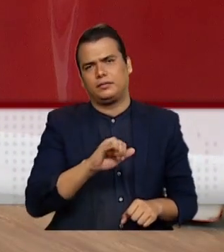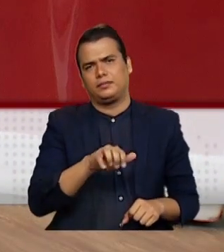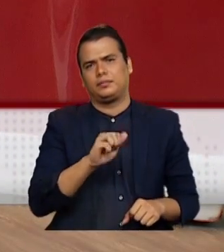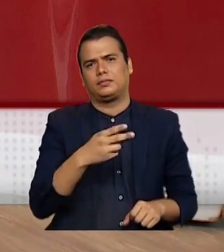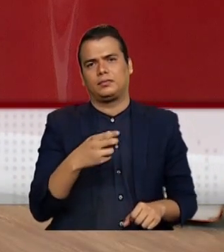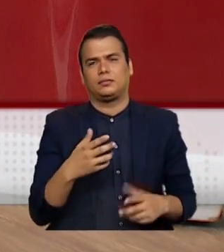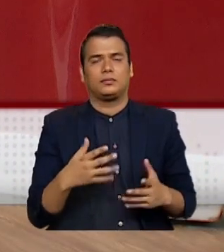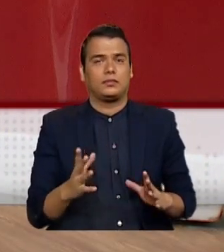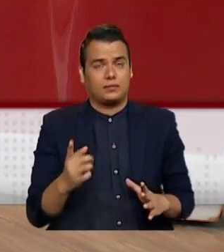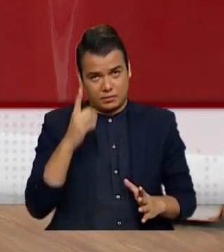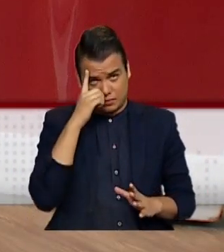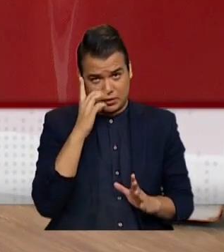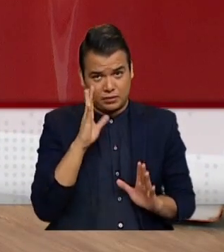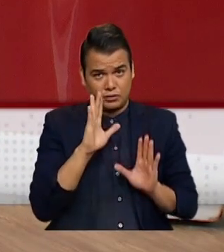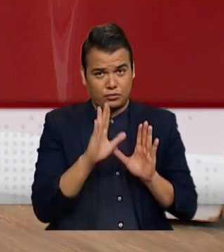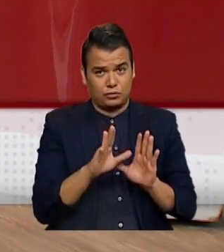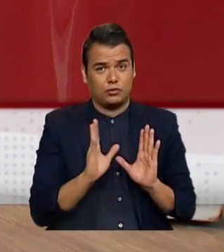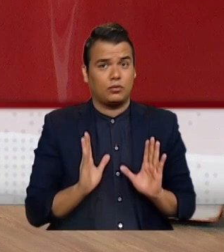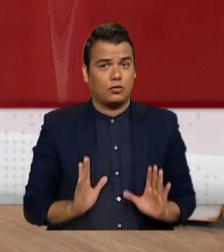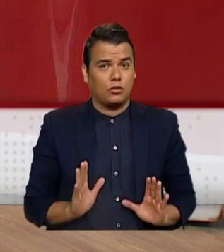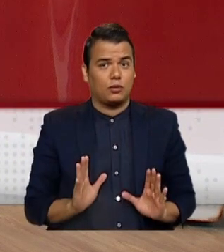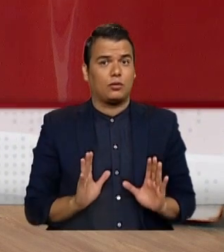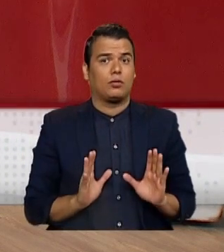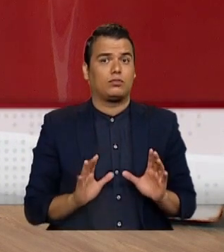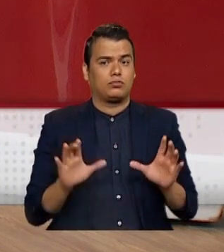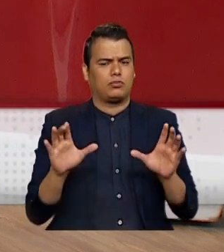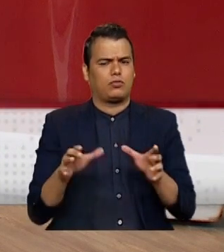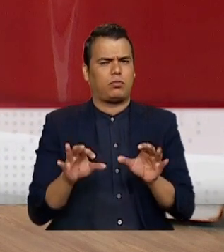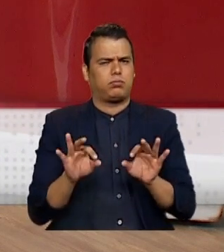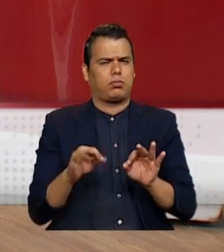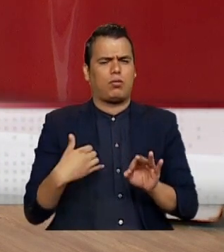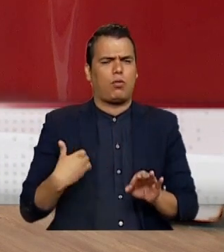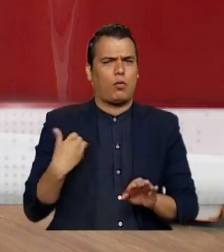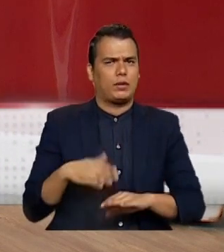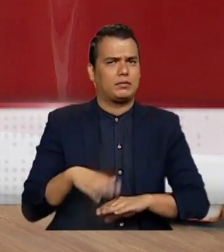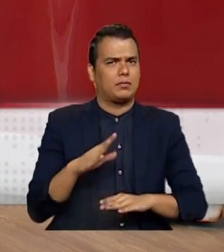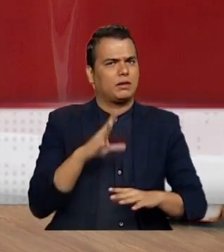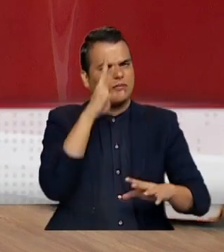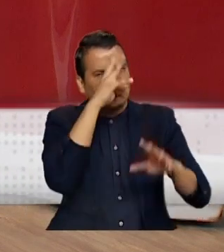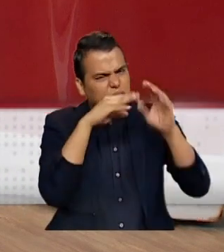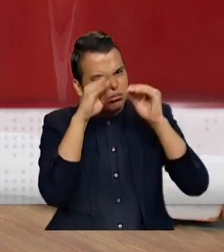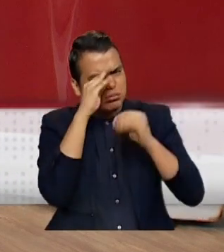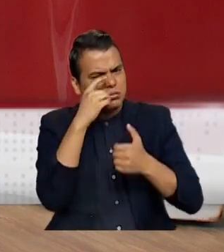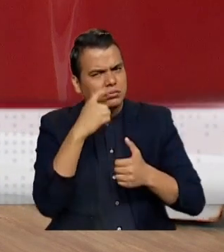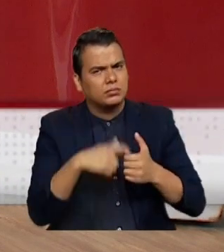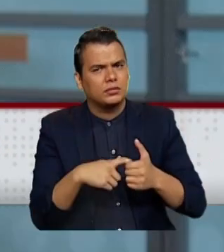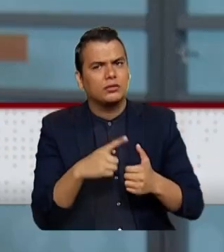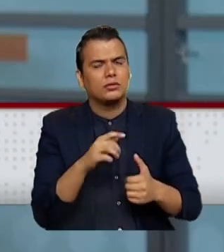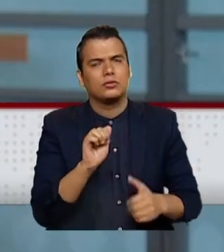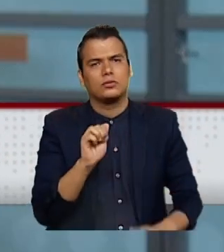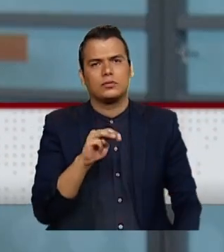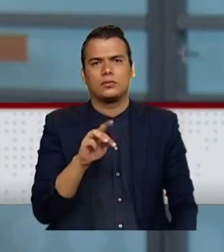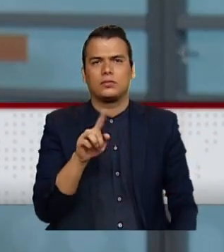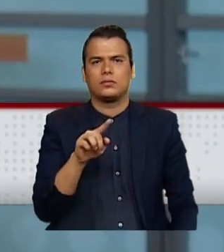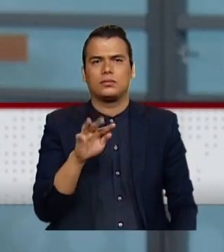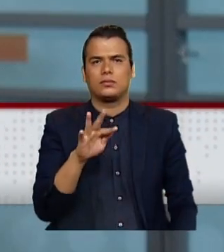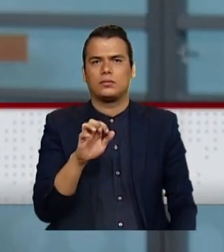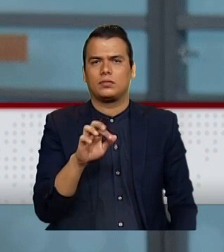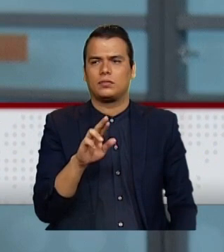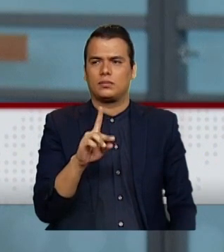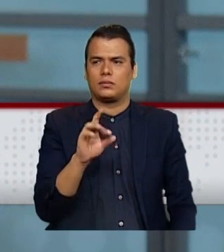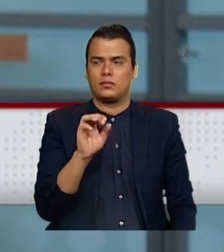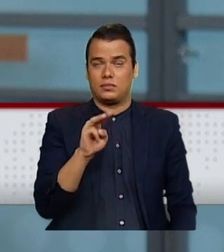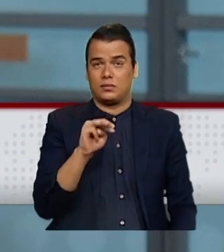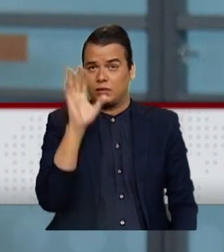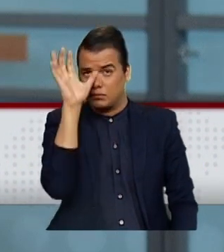que no es de pasaporte ni de nombre, es un equipo o una legión de muchos jóvenes formados en el equipo de Amsterdam. Sí, lo que pasa es que están volviendo como a su